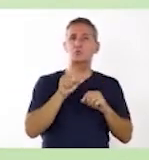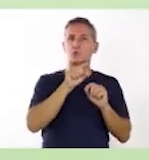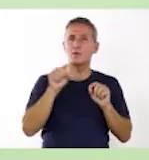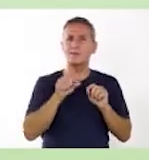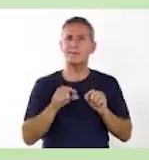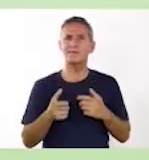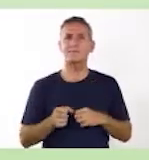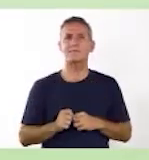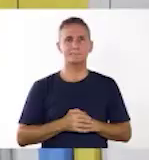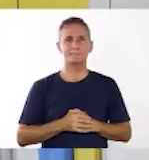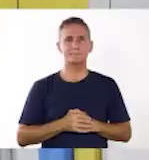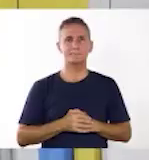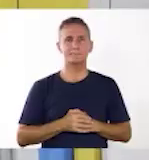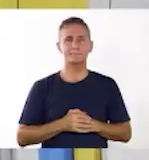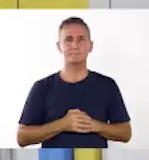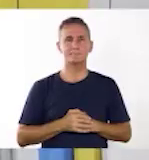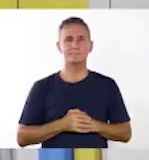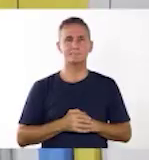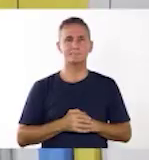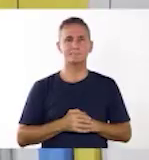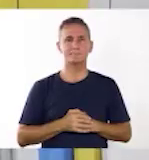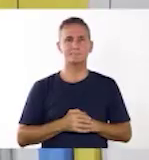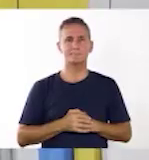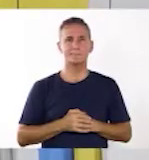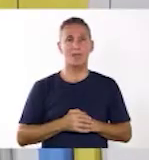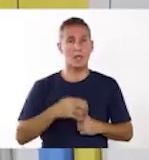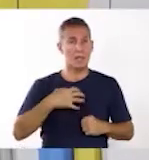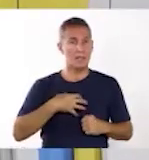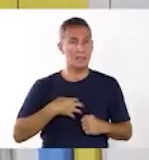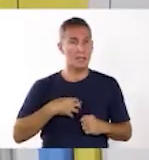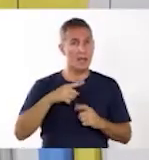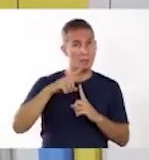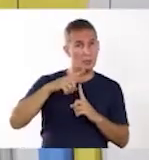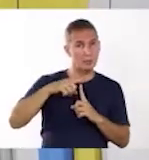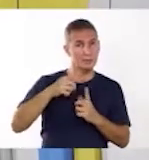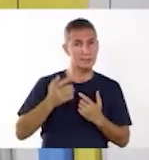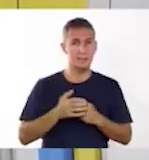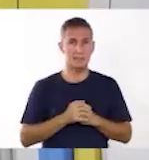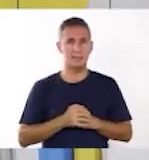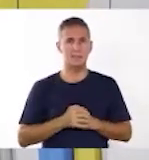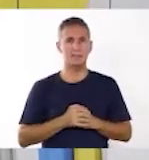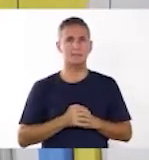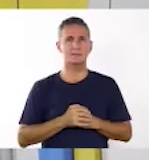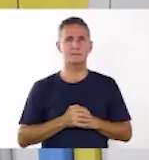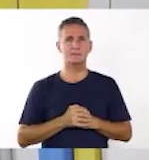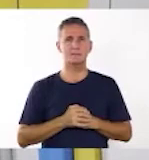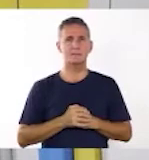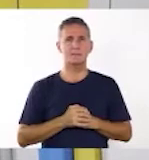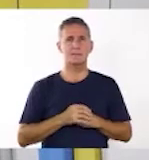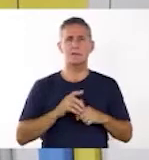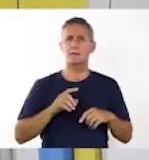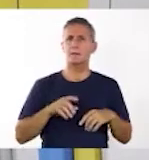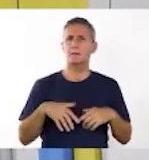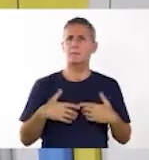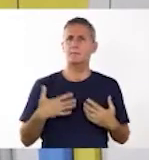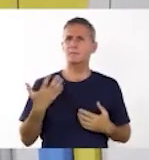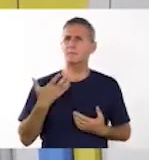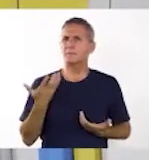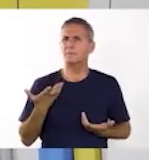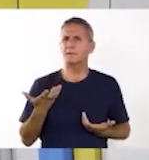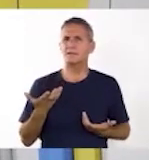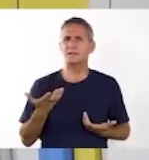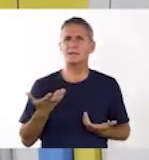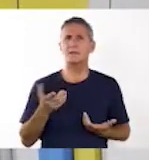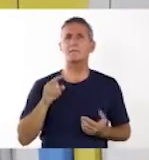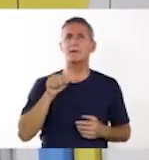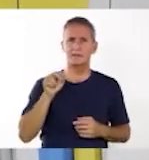carácter revolucionario. Tenemos una actividad para para esta unidad, que